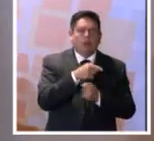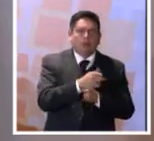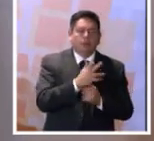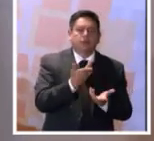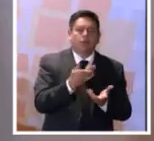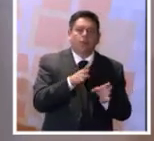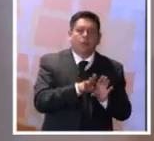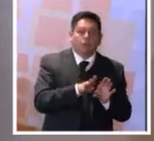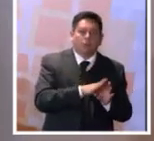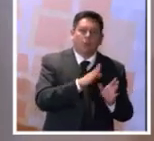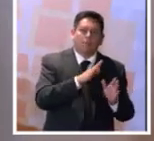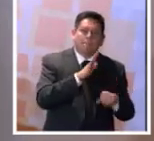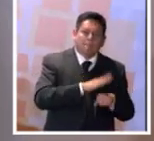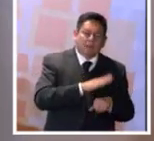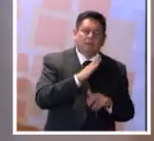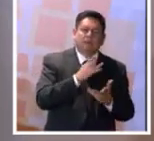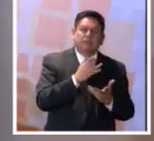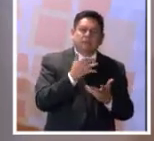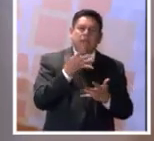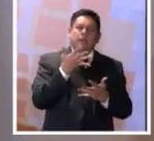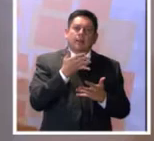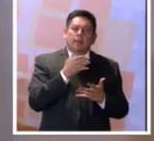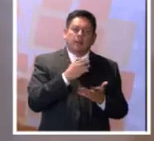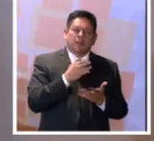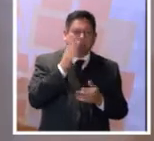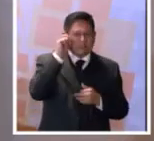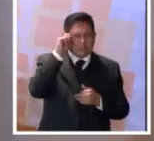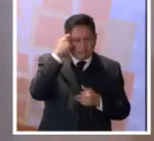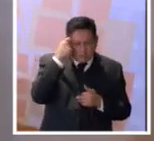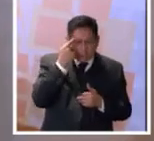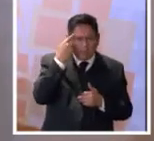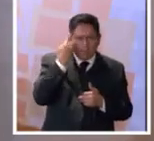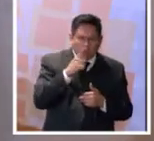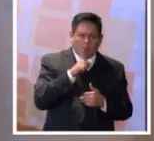servicios incorporen esta mirada intersectorial